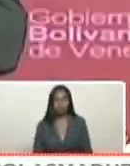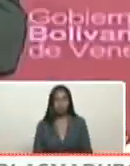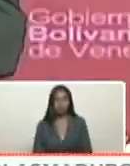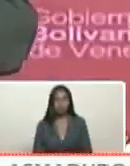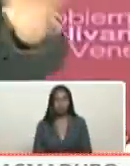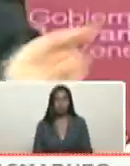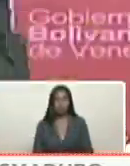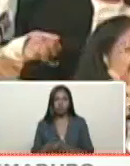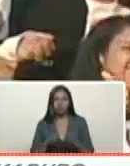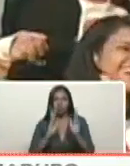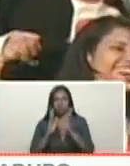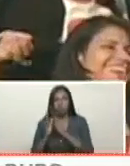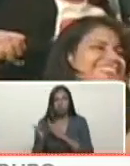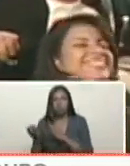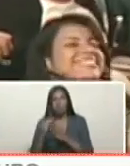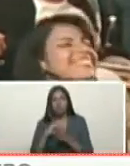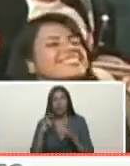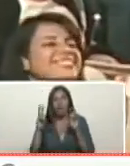establecimiento organizativo nuevo.